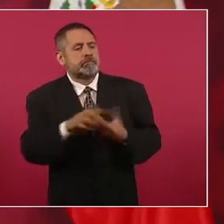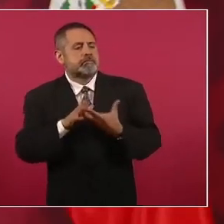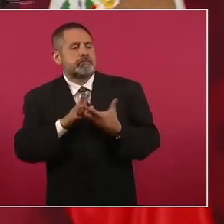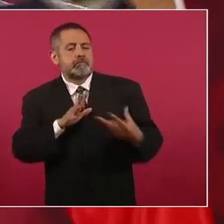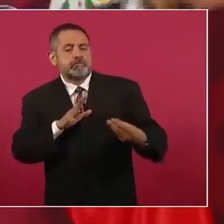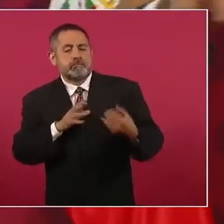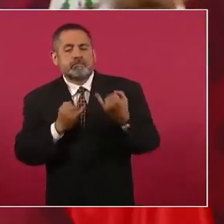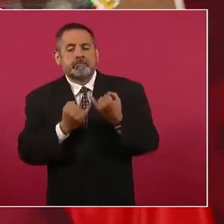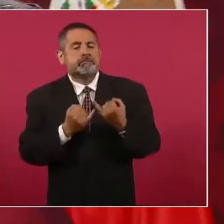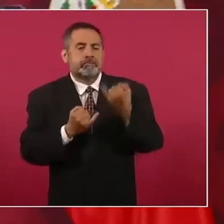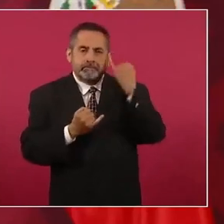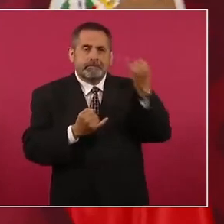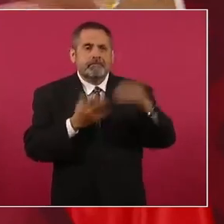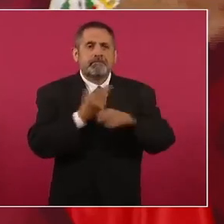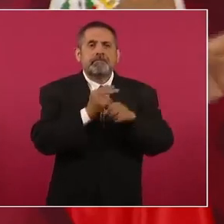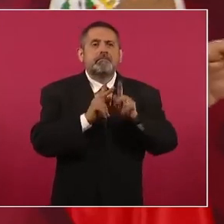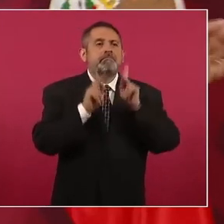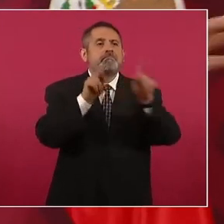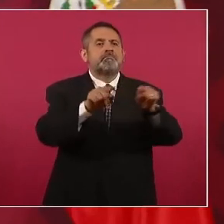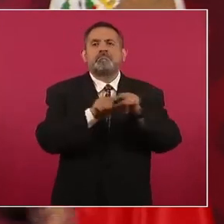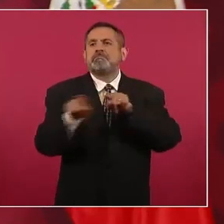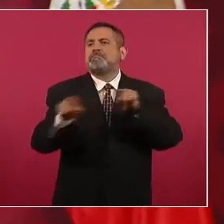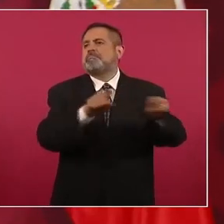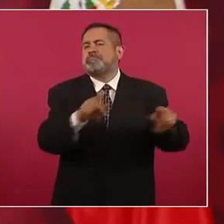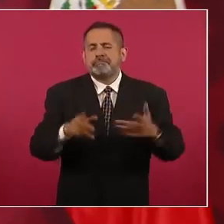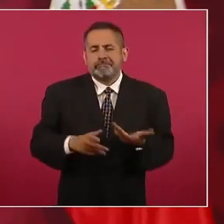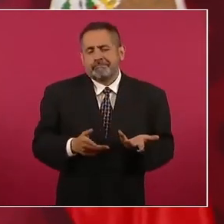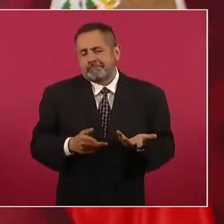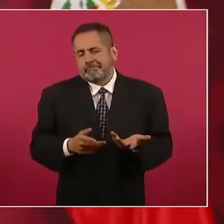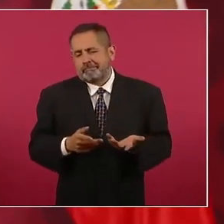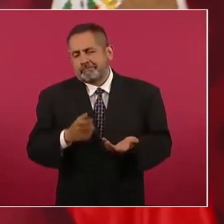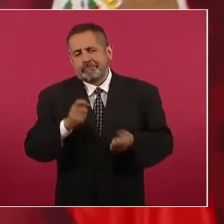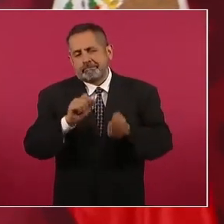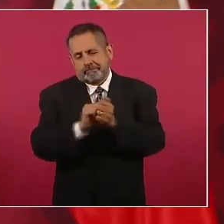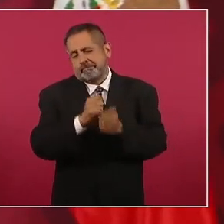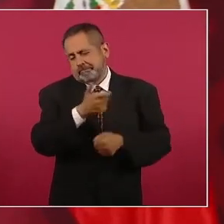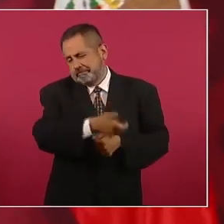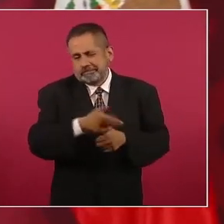pues ya el Reforma no volvió a decir nada.